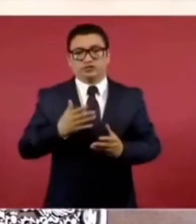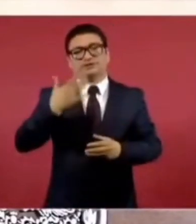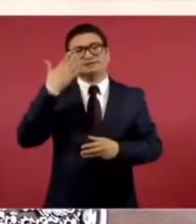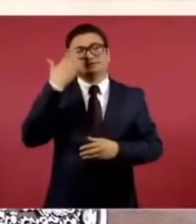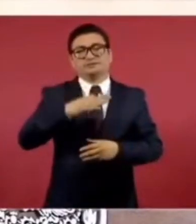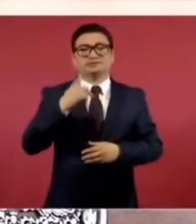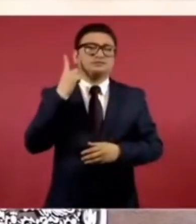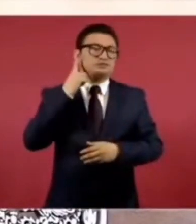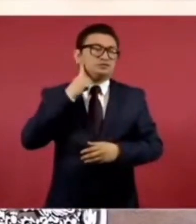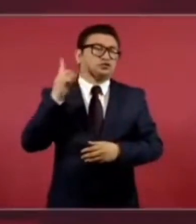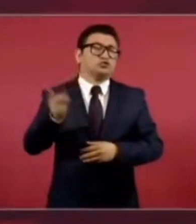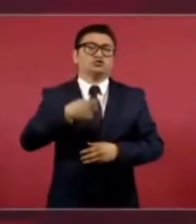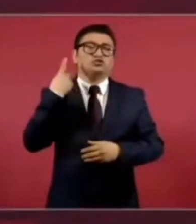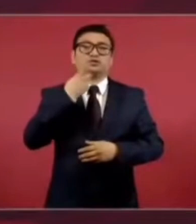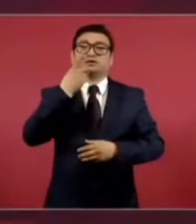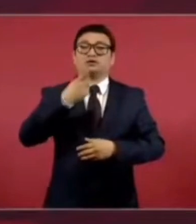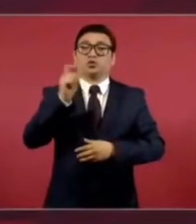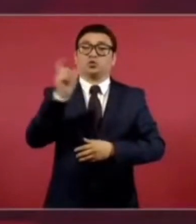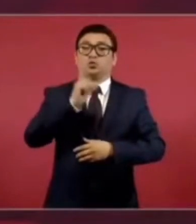corrompe,